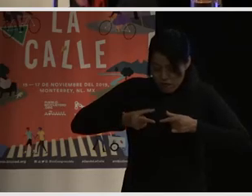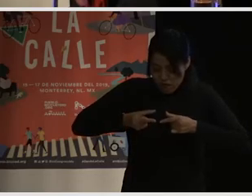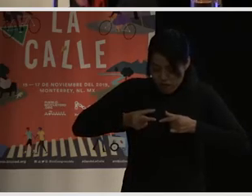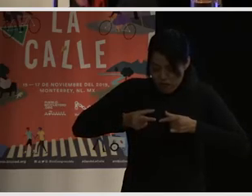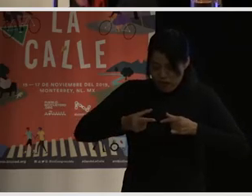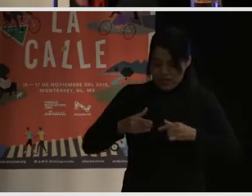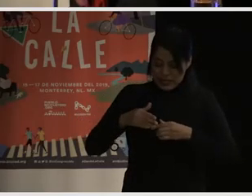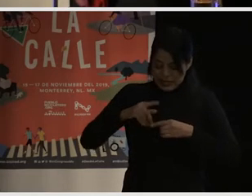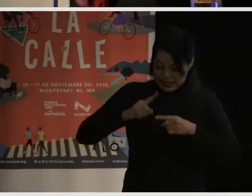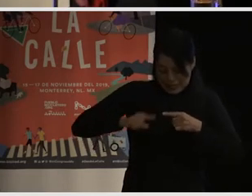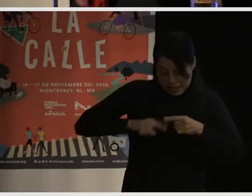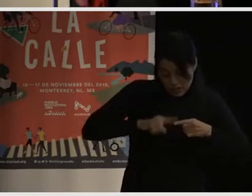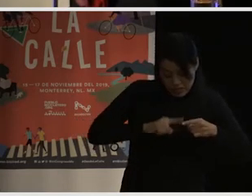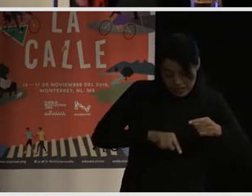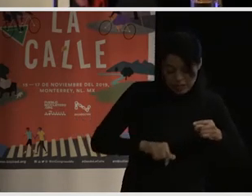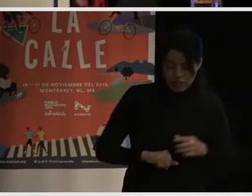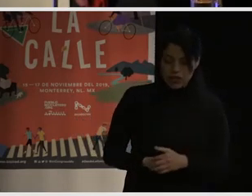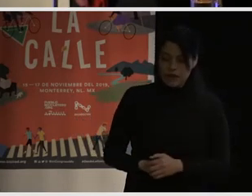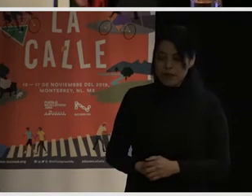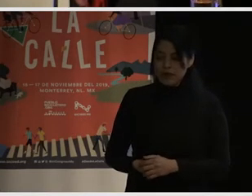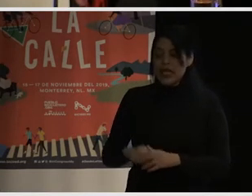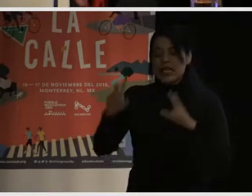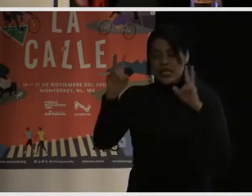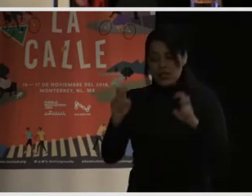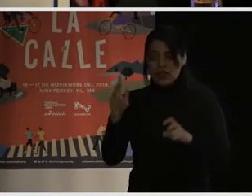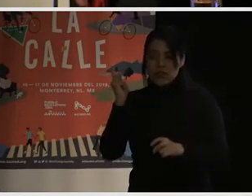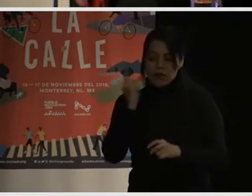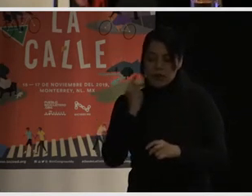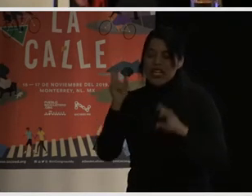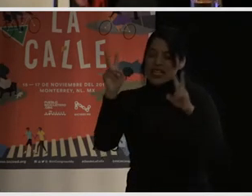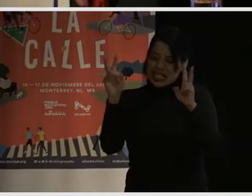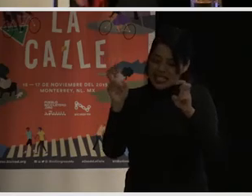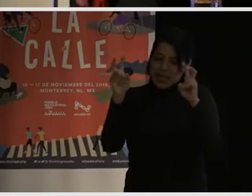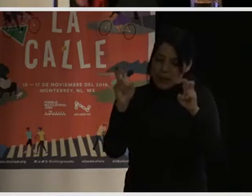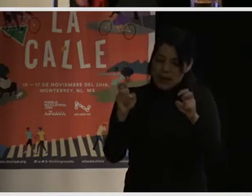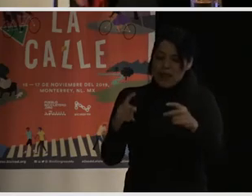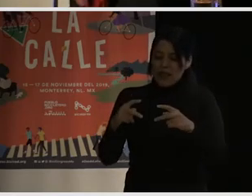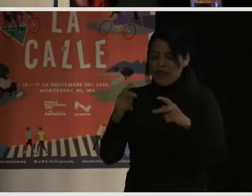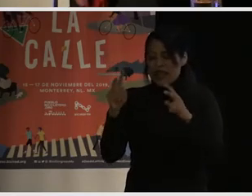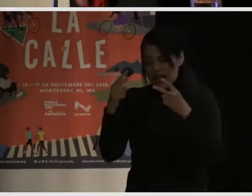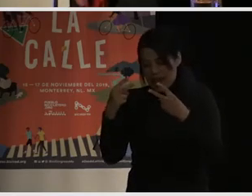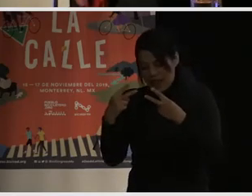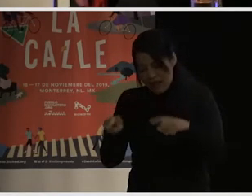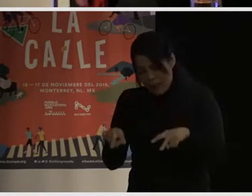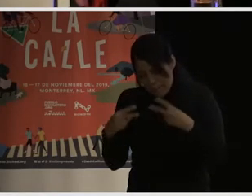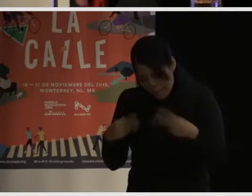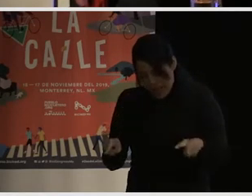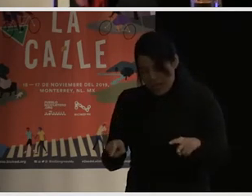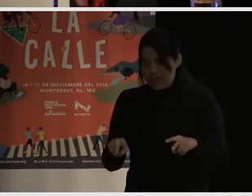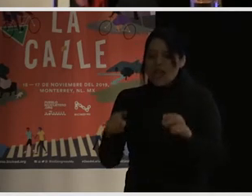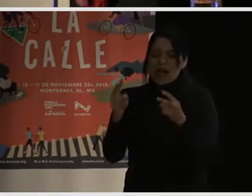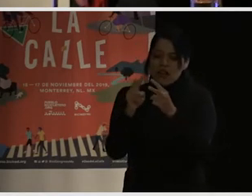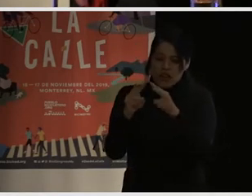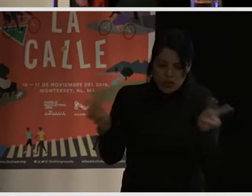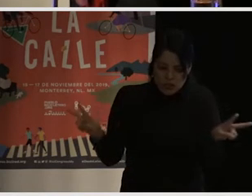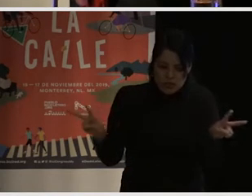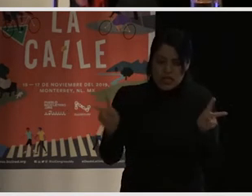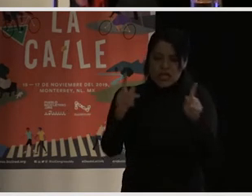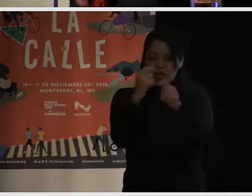político pues están los temas de los comercios están los temas de los vecinos está el tema de los grupos del